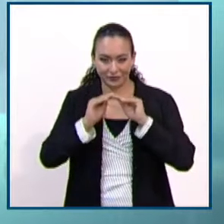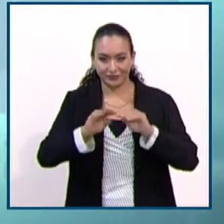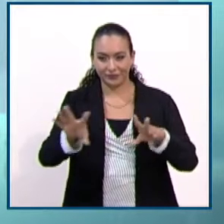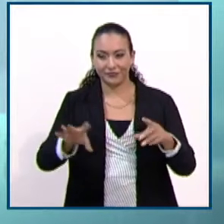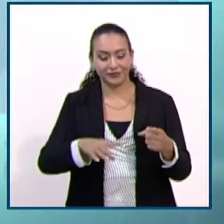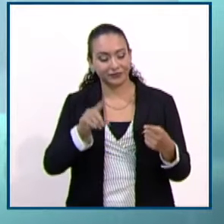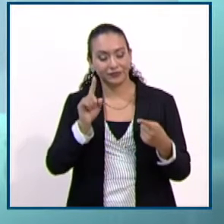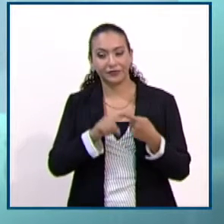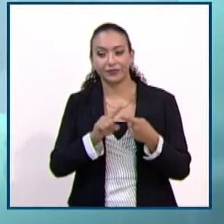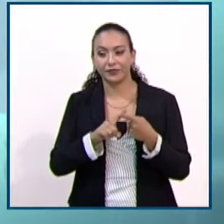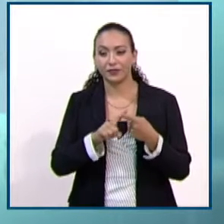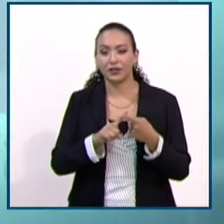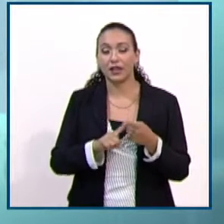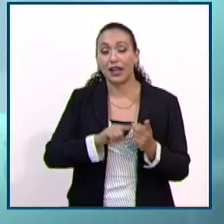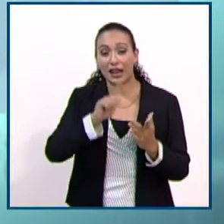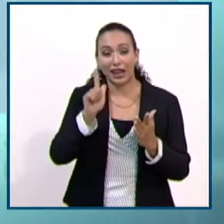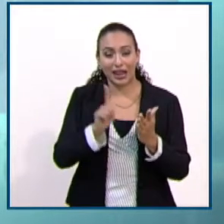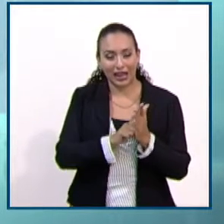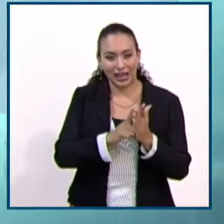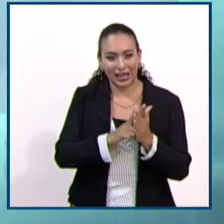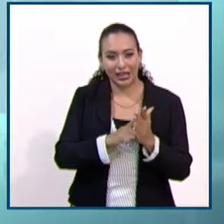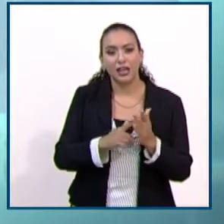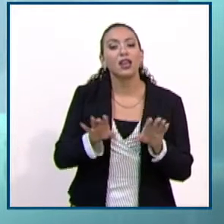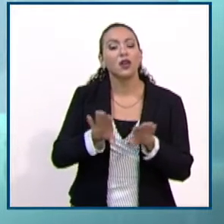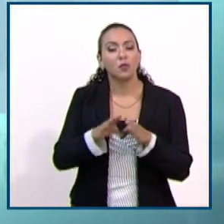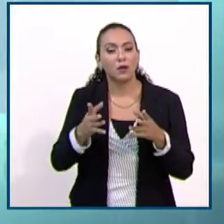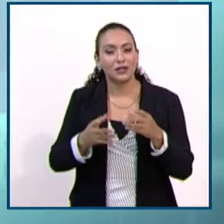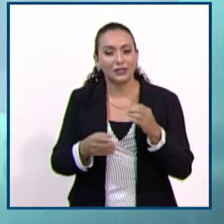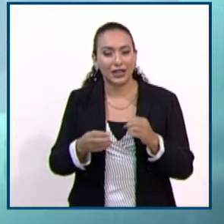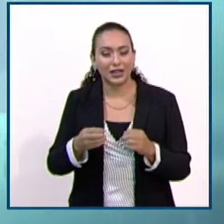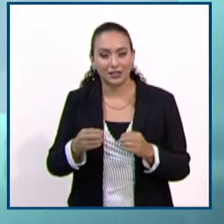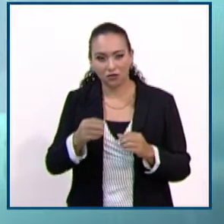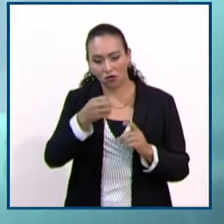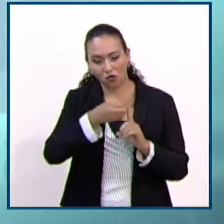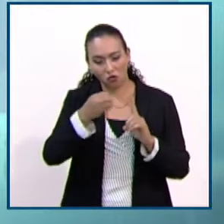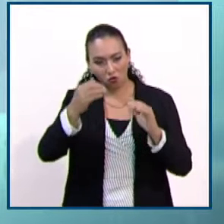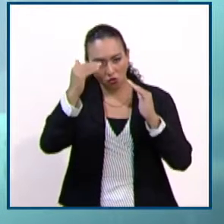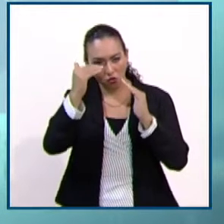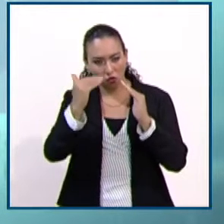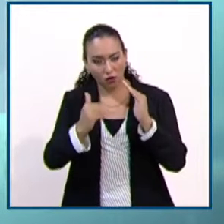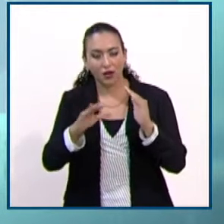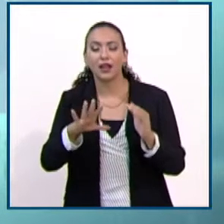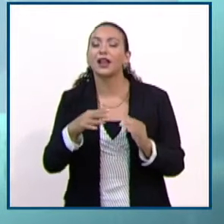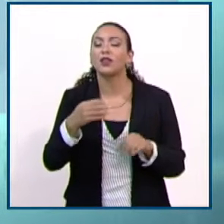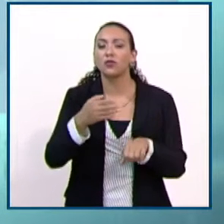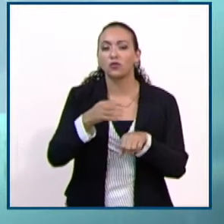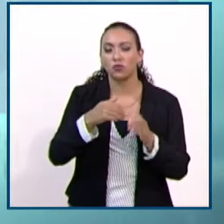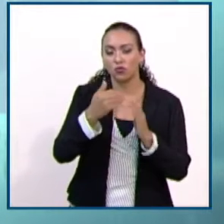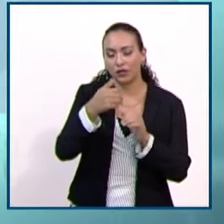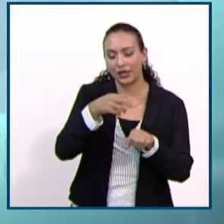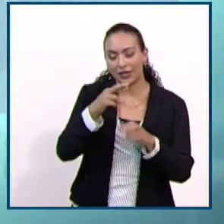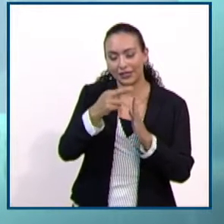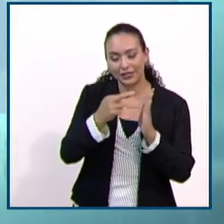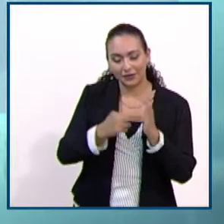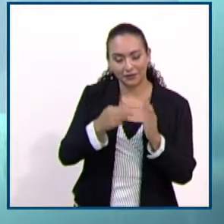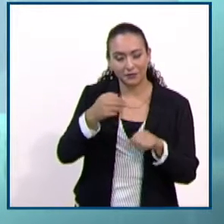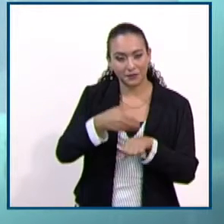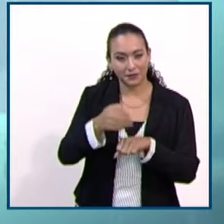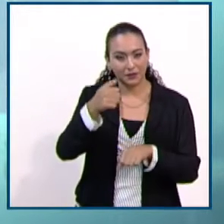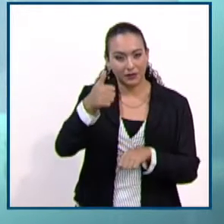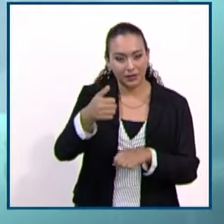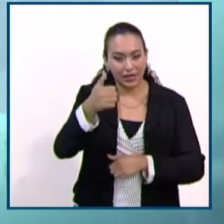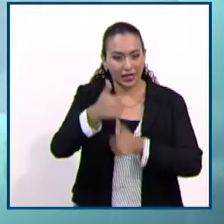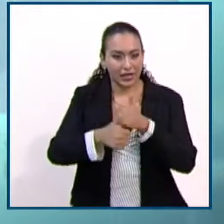rubros: reserva de ley y subordinación jerárquica. El artículo 26, fracción 9 del reglamento de la carrera policial